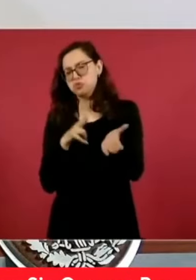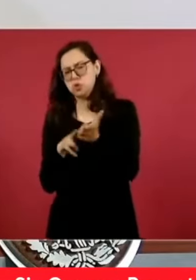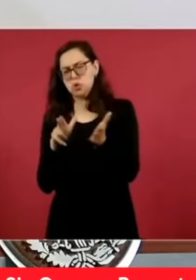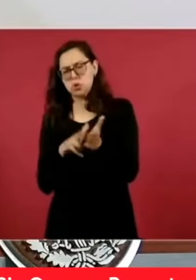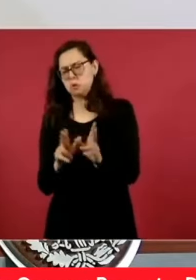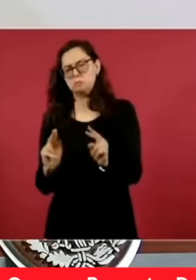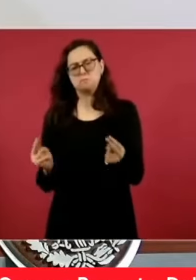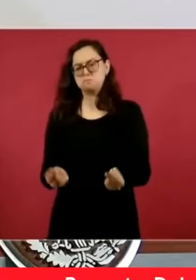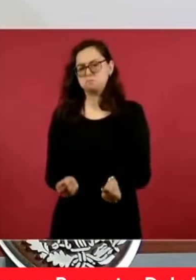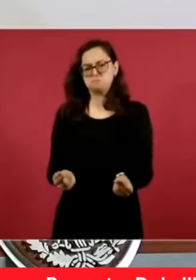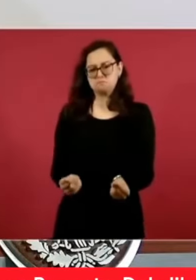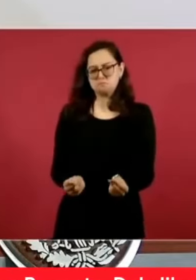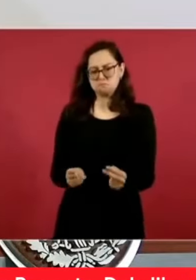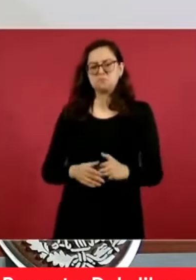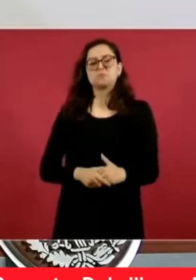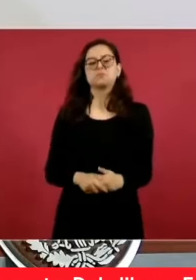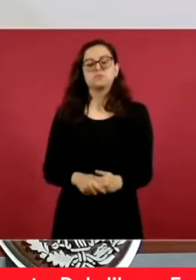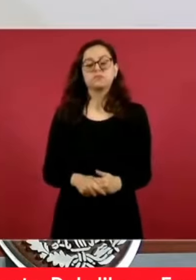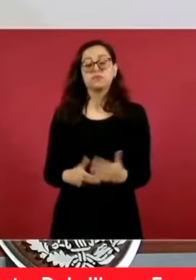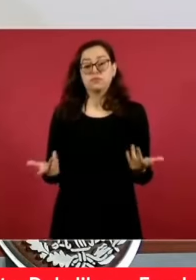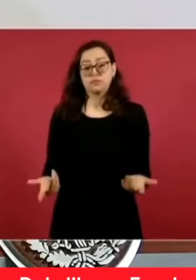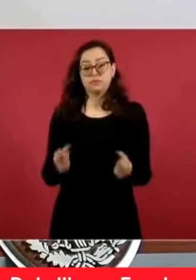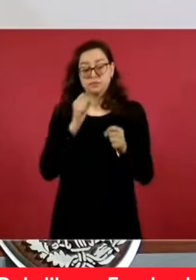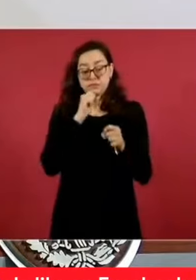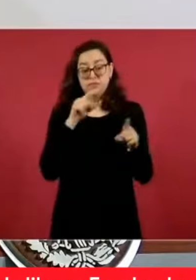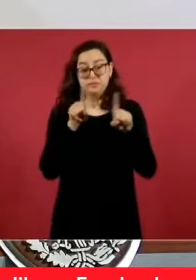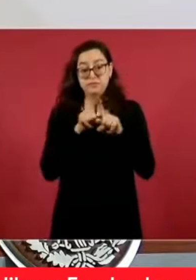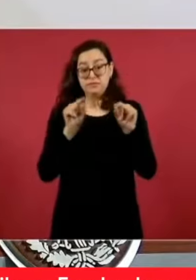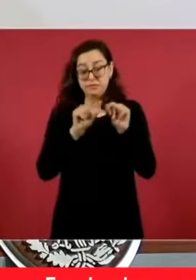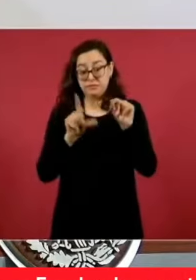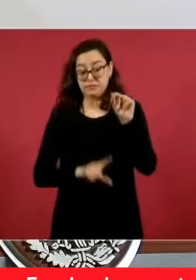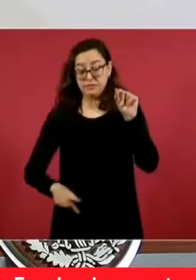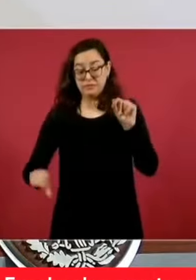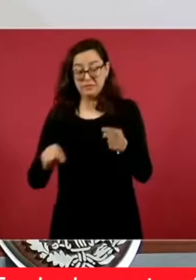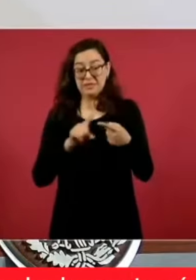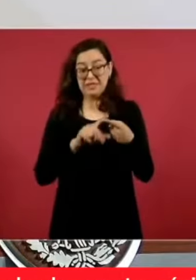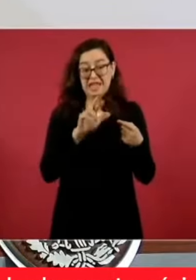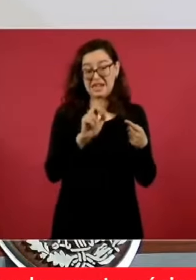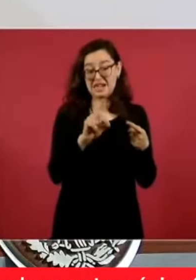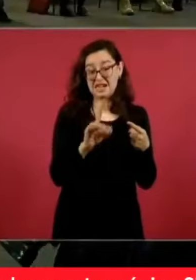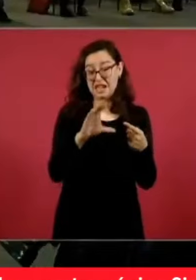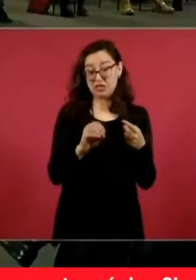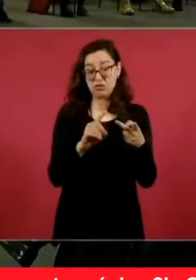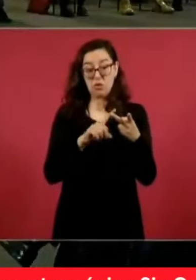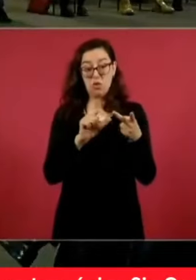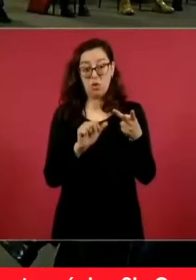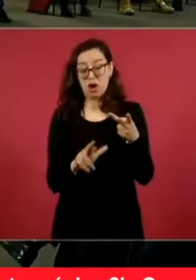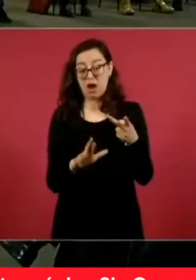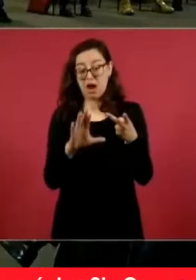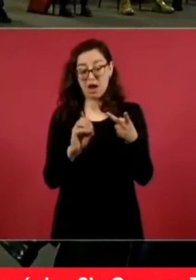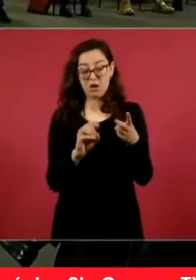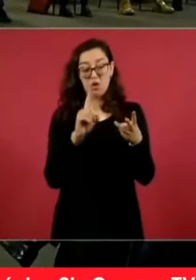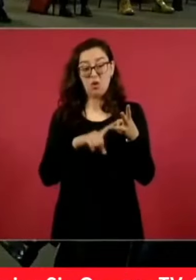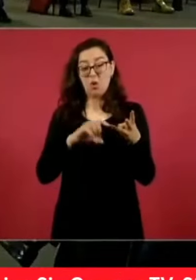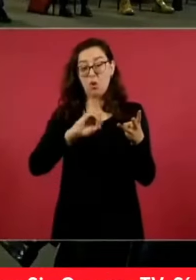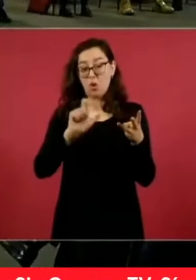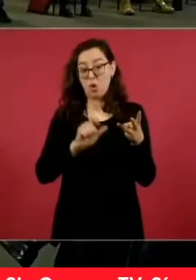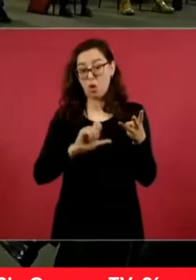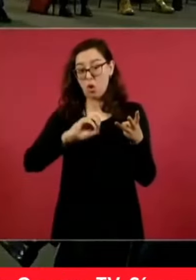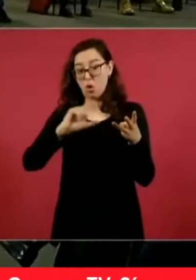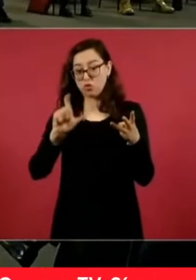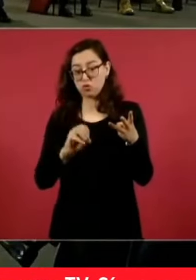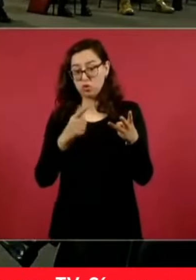cuanto a los indicadores de ganancia por Marca a nivel nacional nos encontramos con redco arco y oxogas como aquellas franquicias con Los